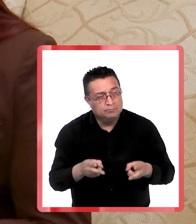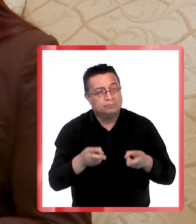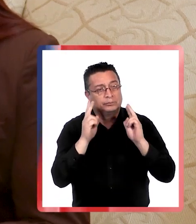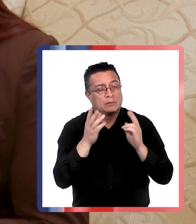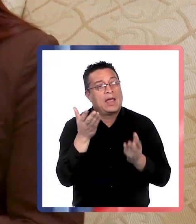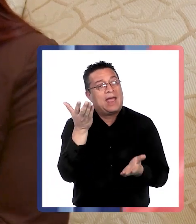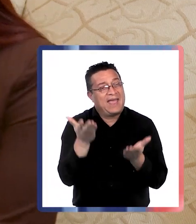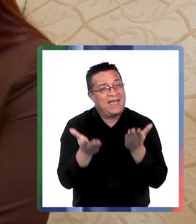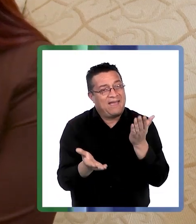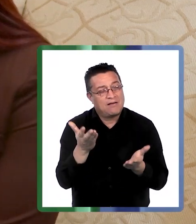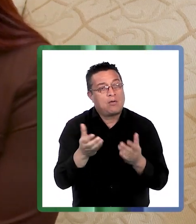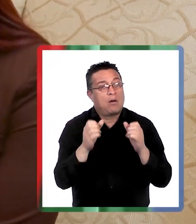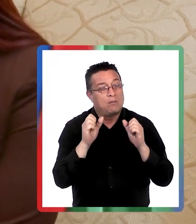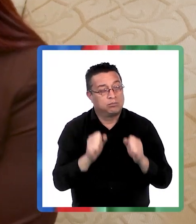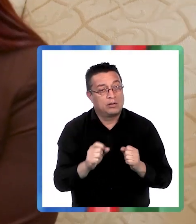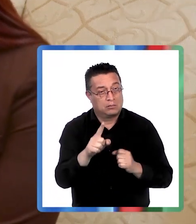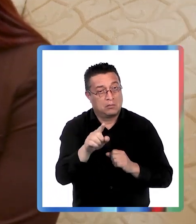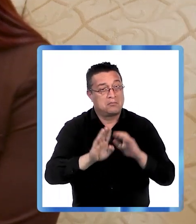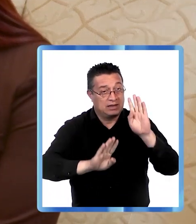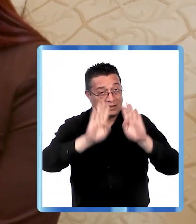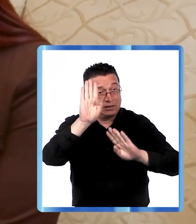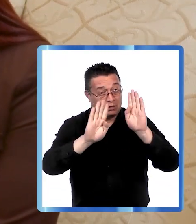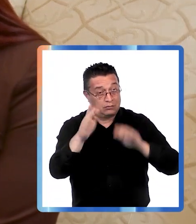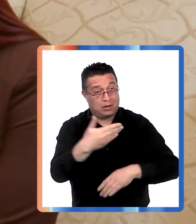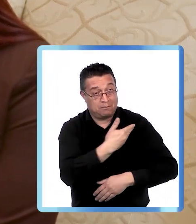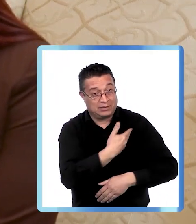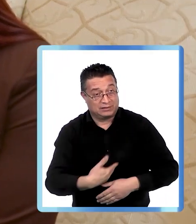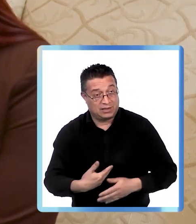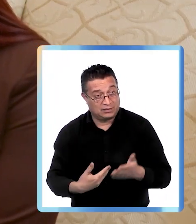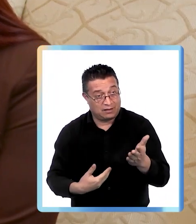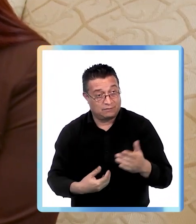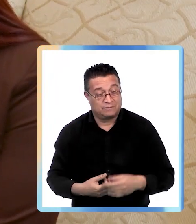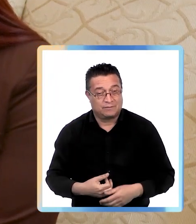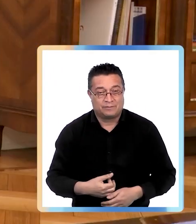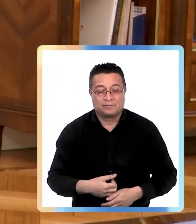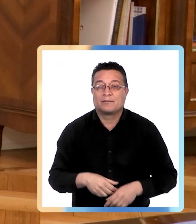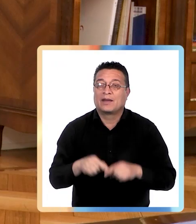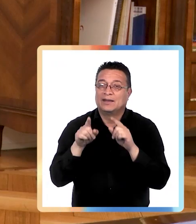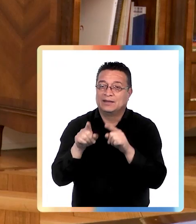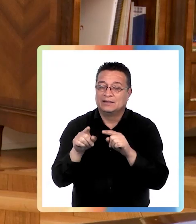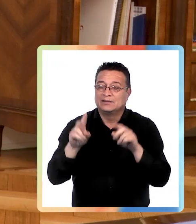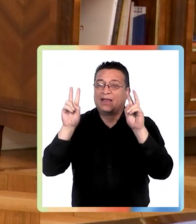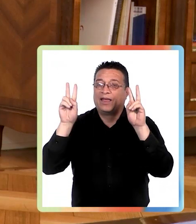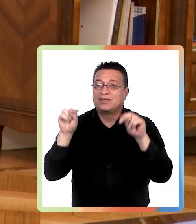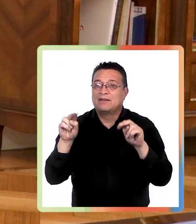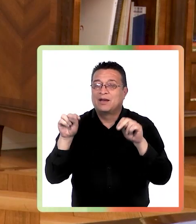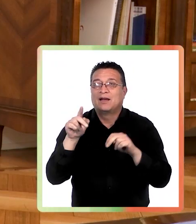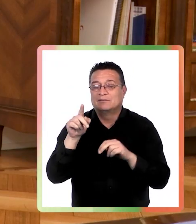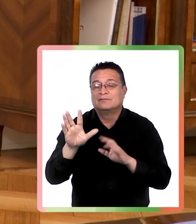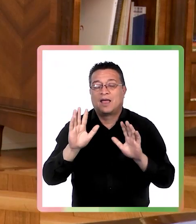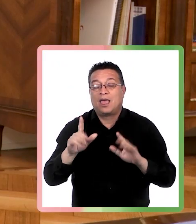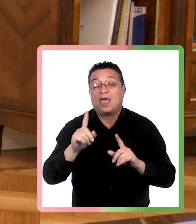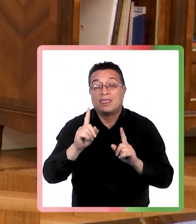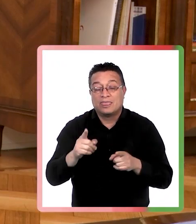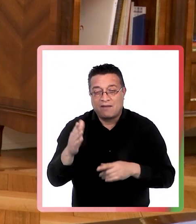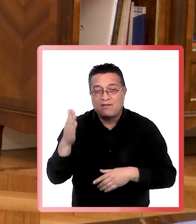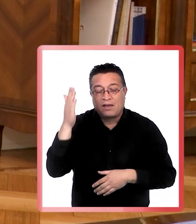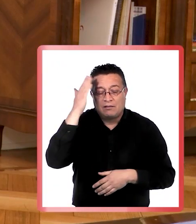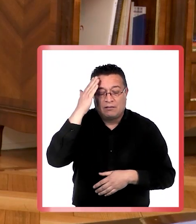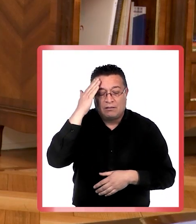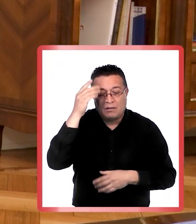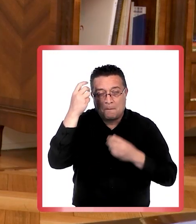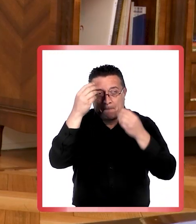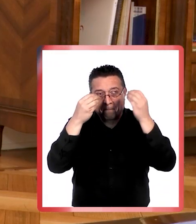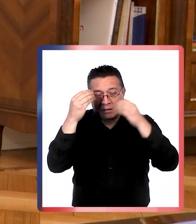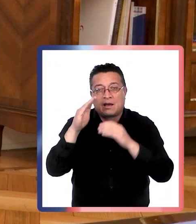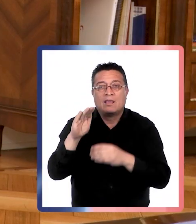quizás evaluar una posible candidatura a la presidencia? Eso es un tema que pues, habrá que considerar en